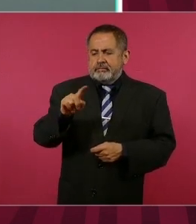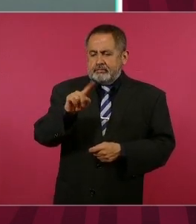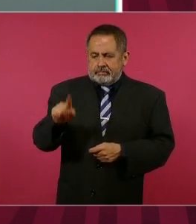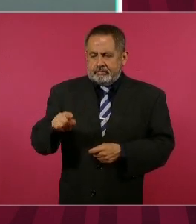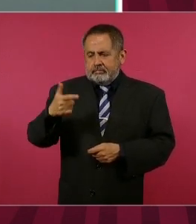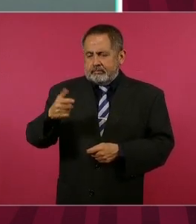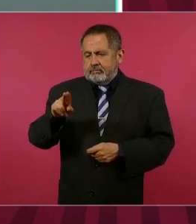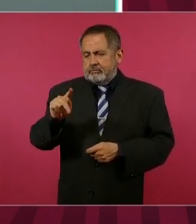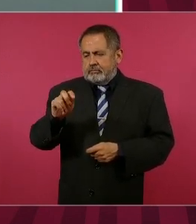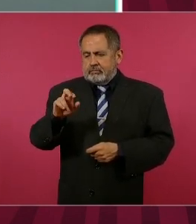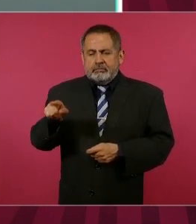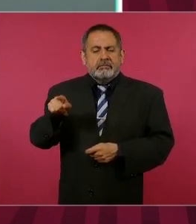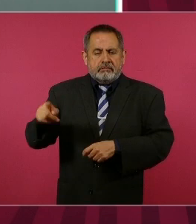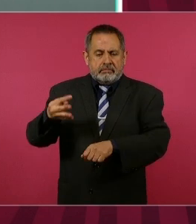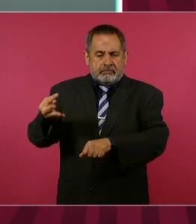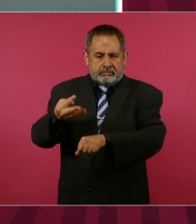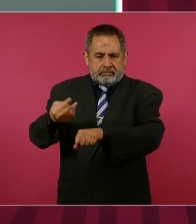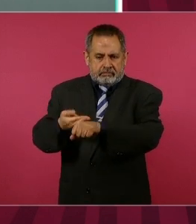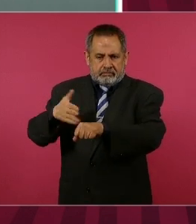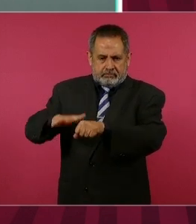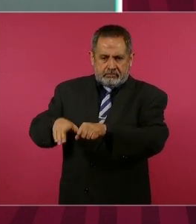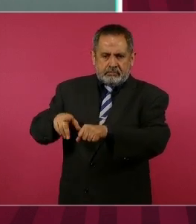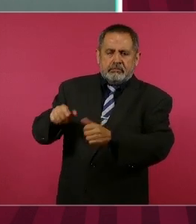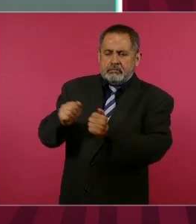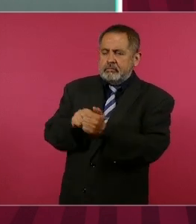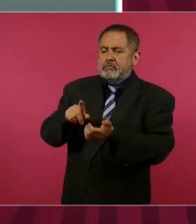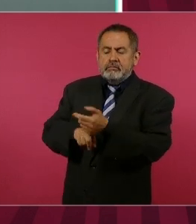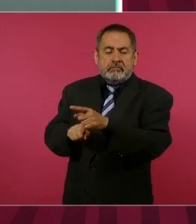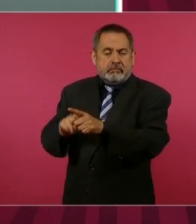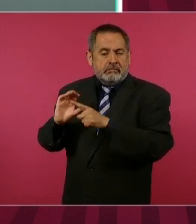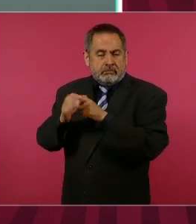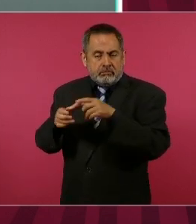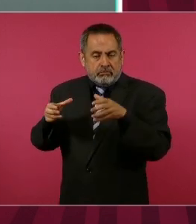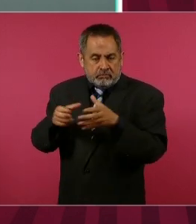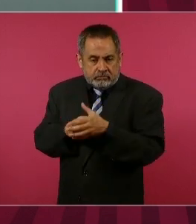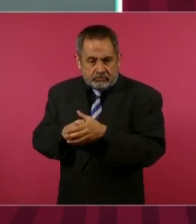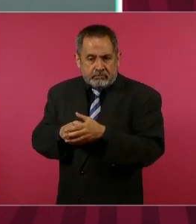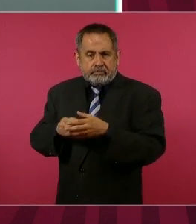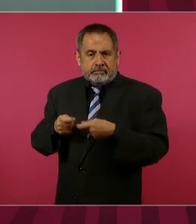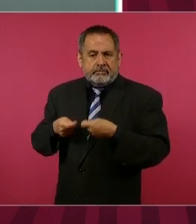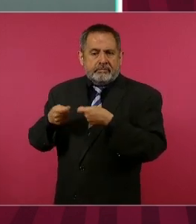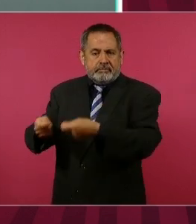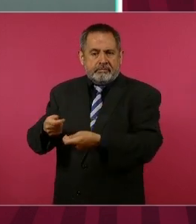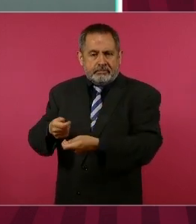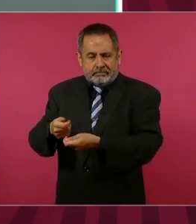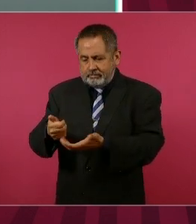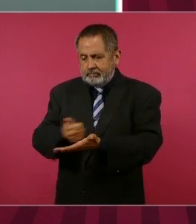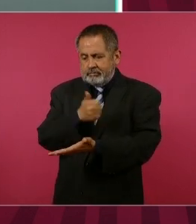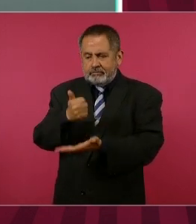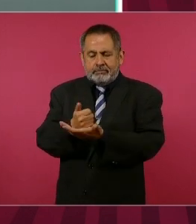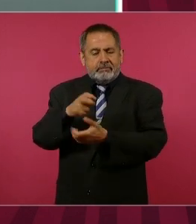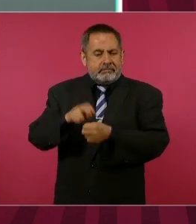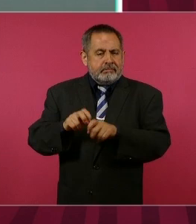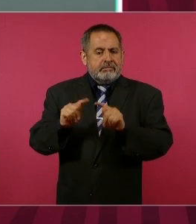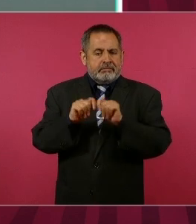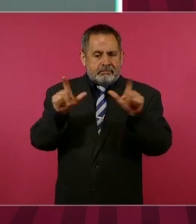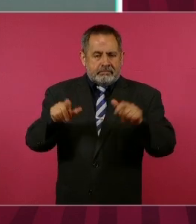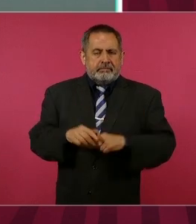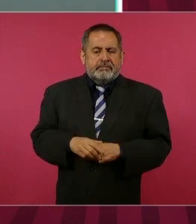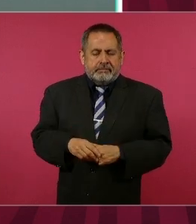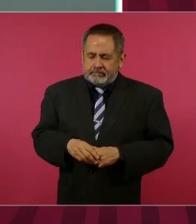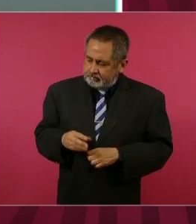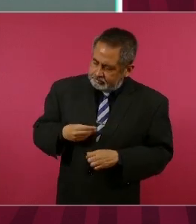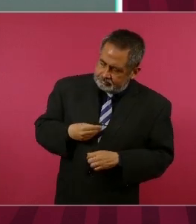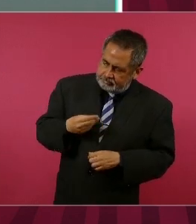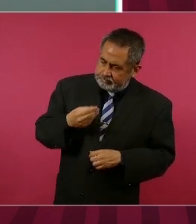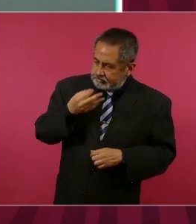Gutiérrez, tesorera del Comité del Centro de Salud Urbano de la ciudad de Tlaxcala. Reciba,